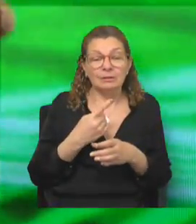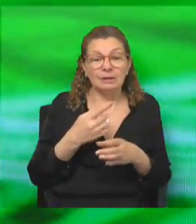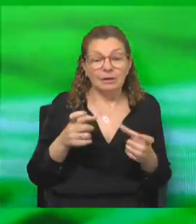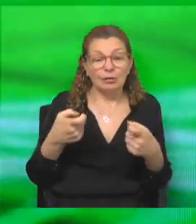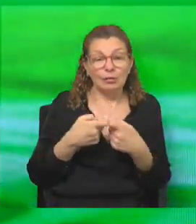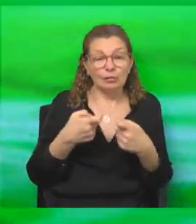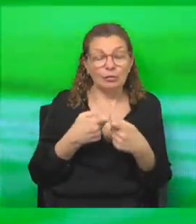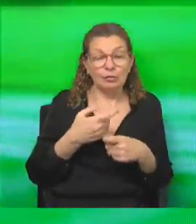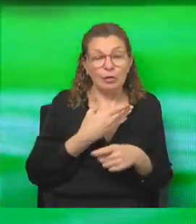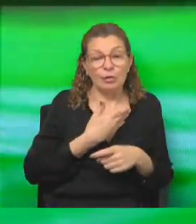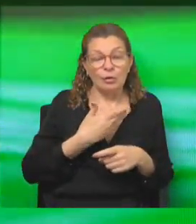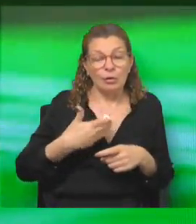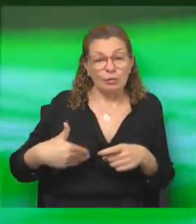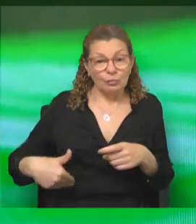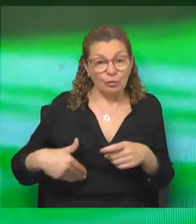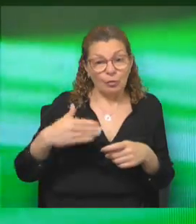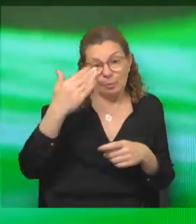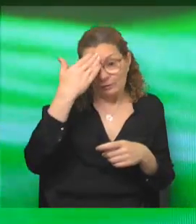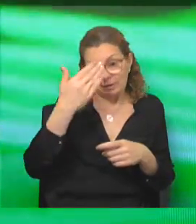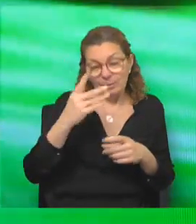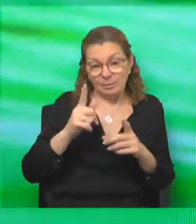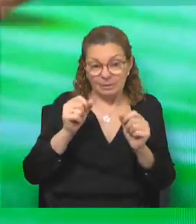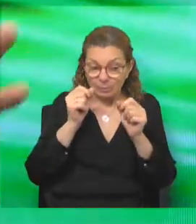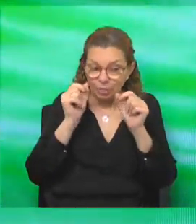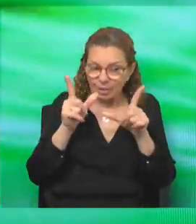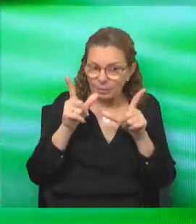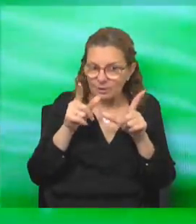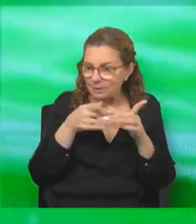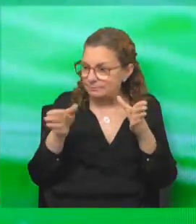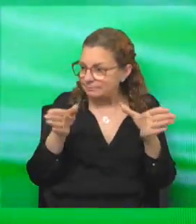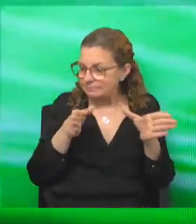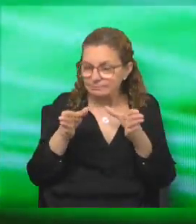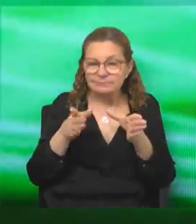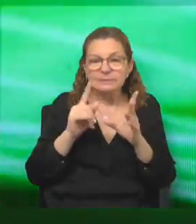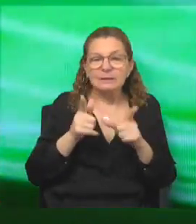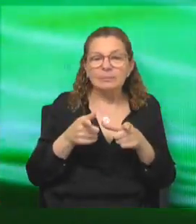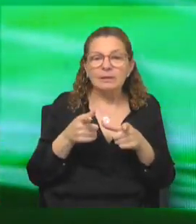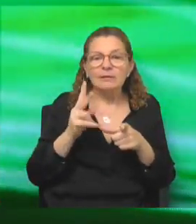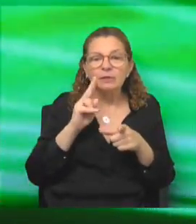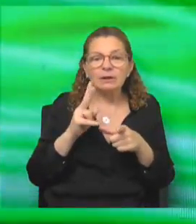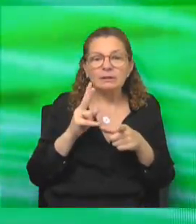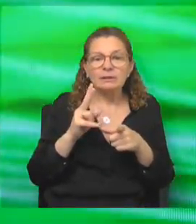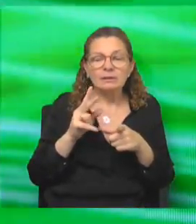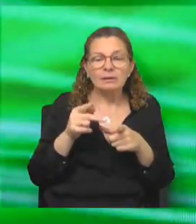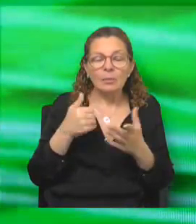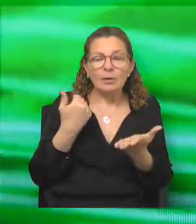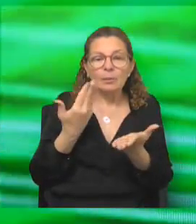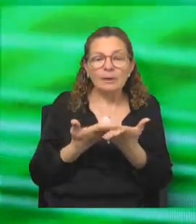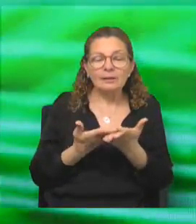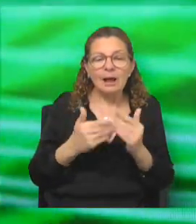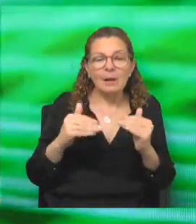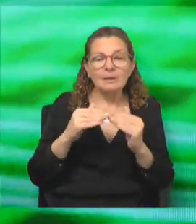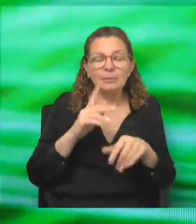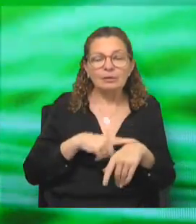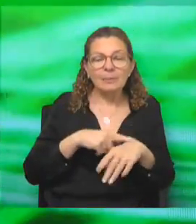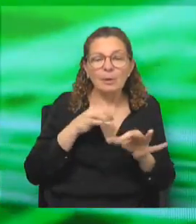coalición como el frente amplio tenemos que atender señales y y y y dar cause a los planteos y al mismo tiempo